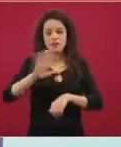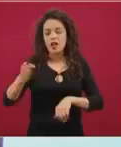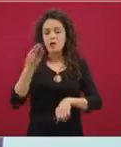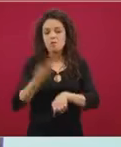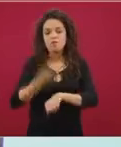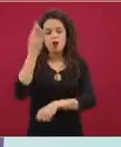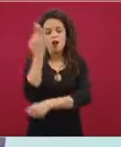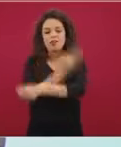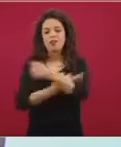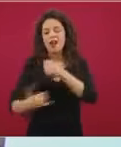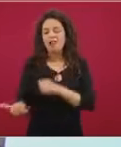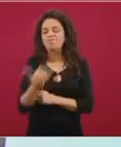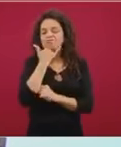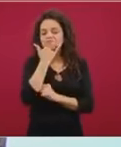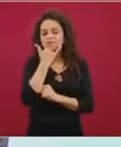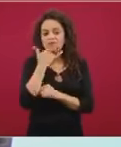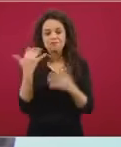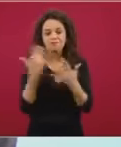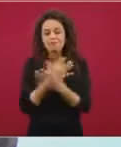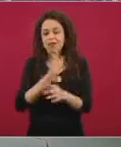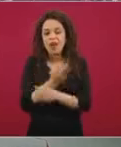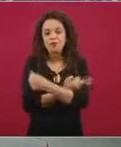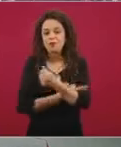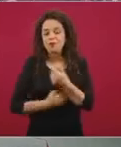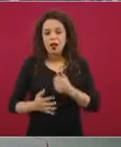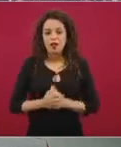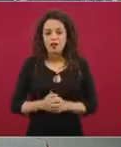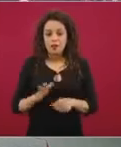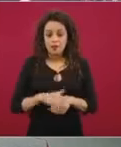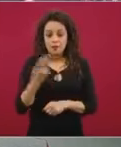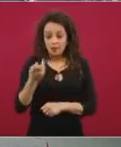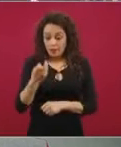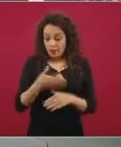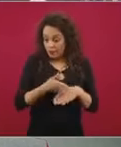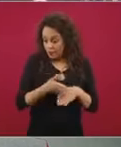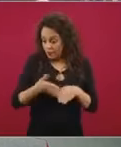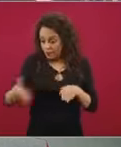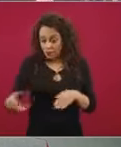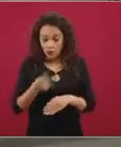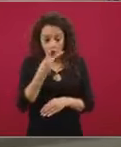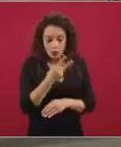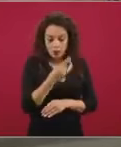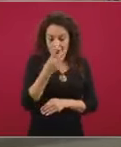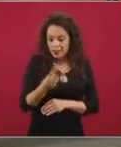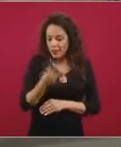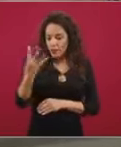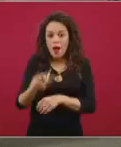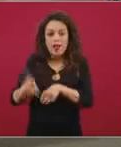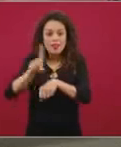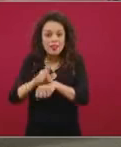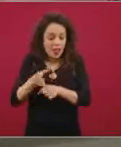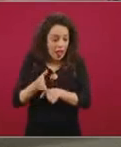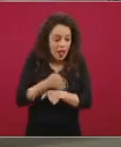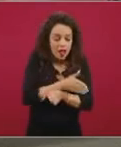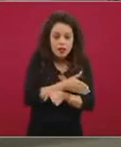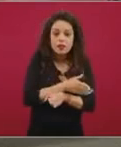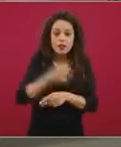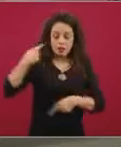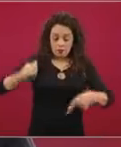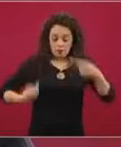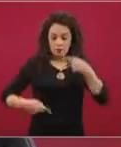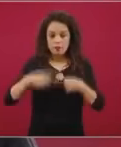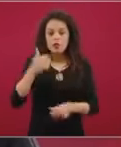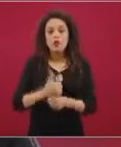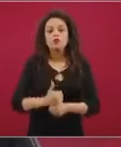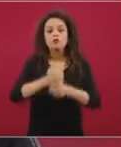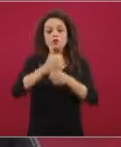tarde. Y es demasiado tarde porque a lo largo de esos 2, 3, 4 días, el organismo ha estado sufriendo por